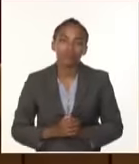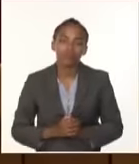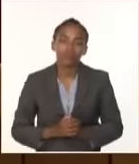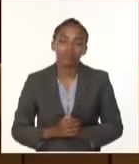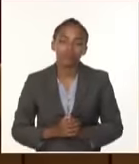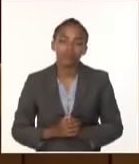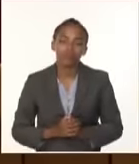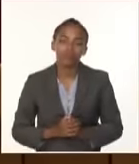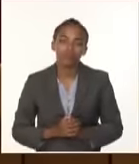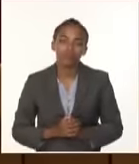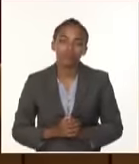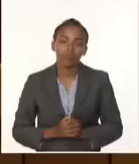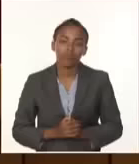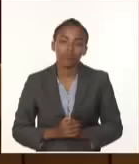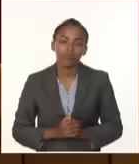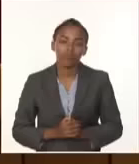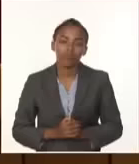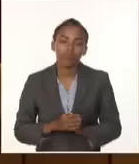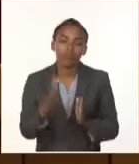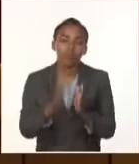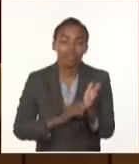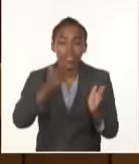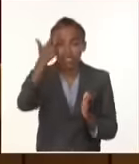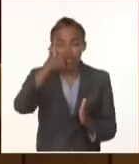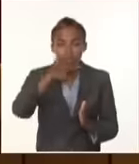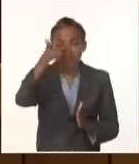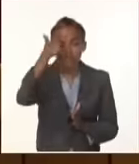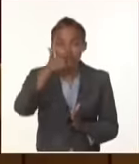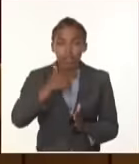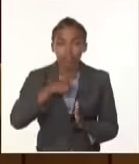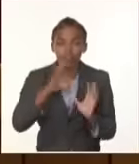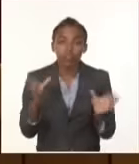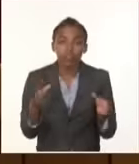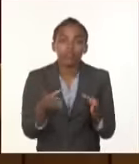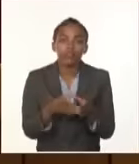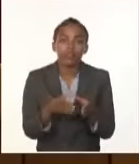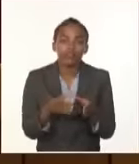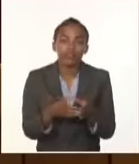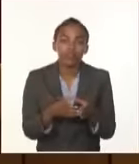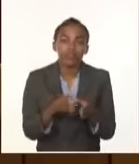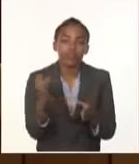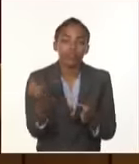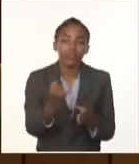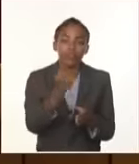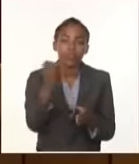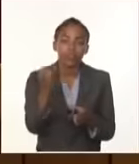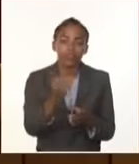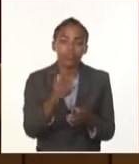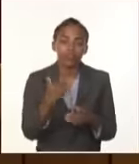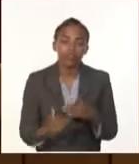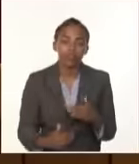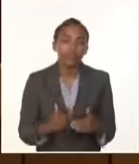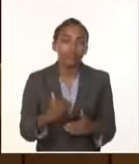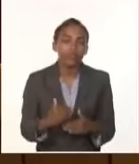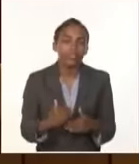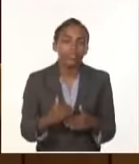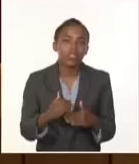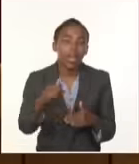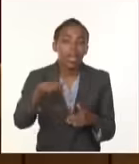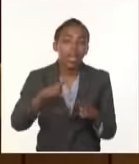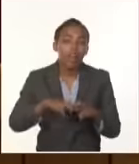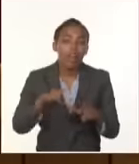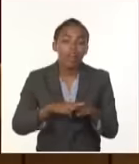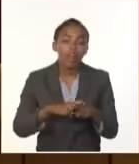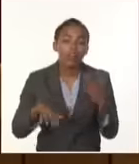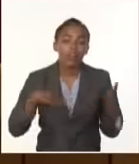ellas. En el mes de abril, de conjunto con la Internacional Progresista, se celebró en La Habana un congreso internacional